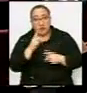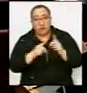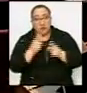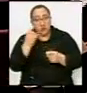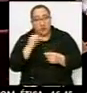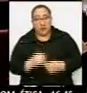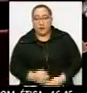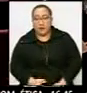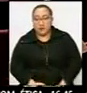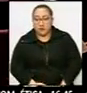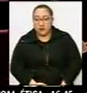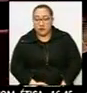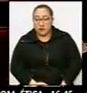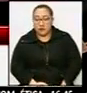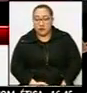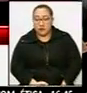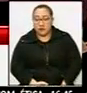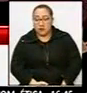con cierto optimismo la